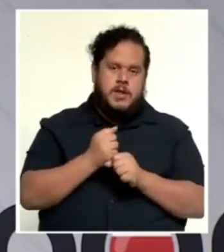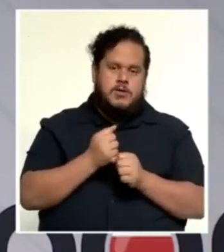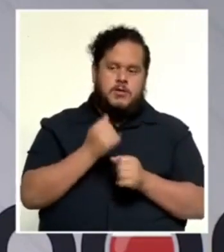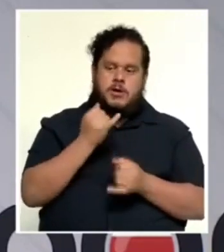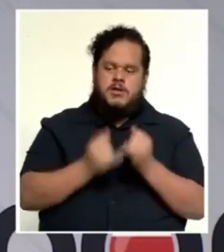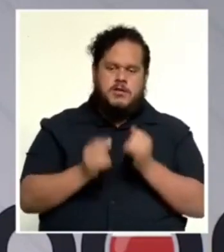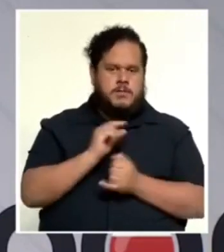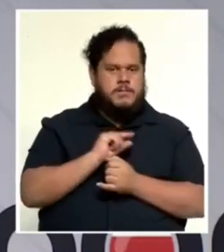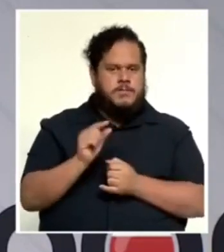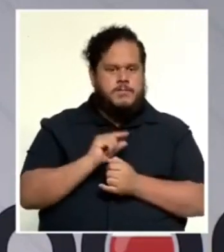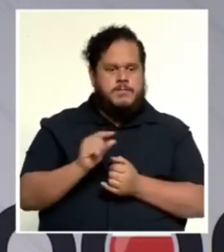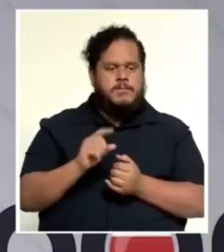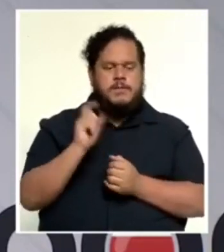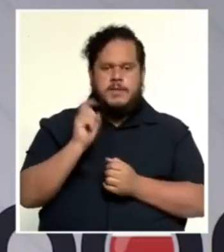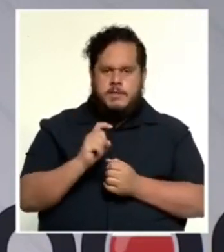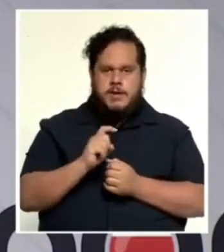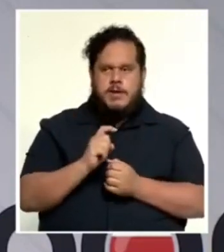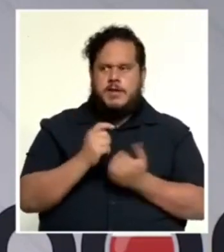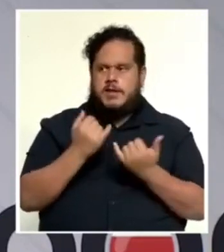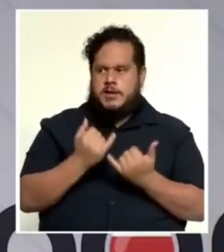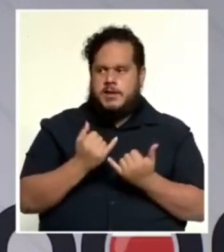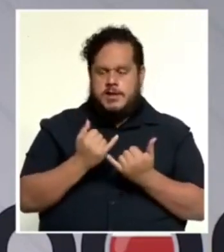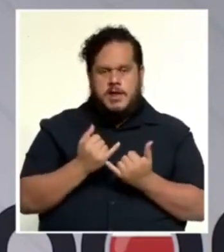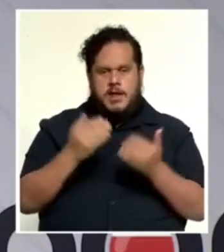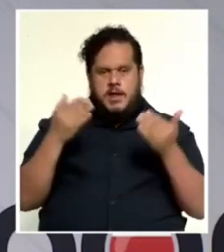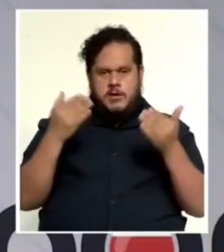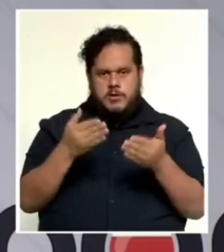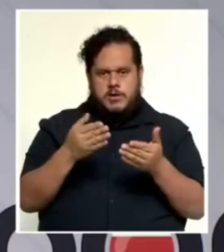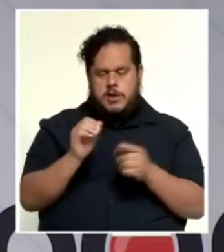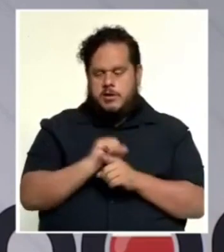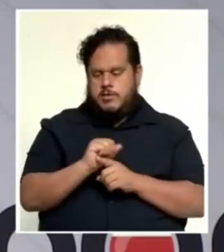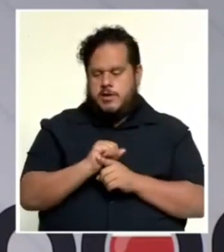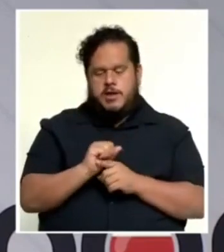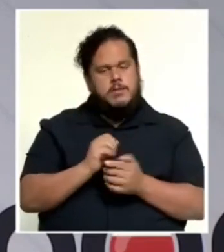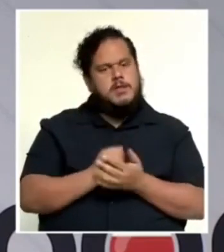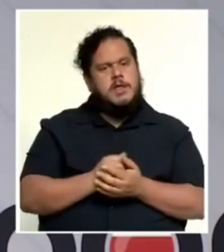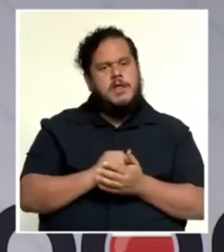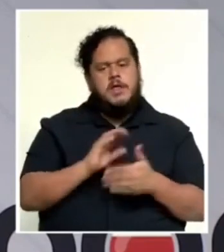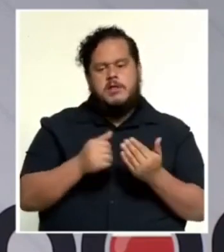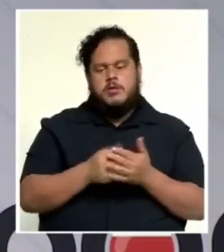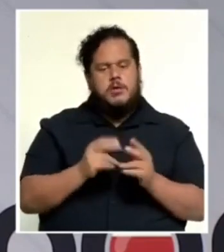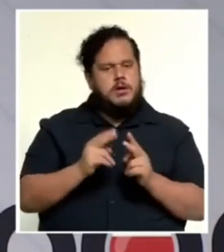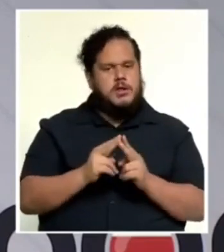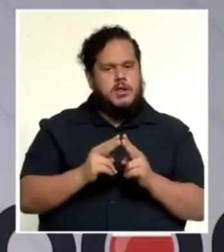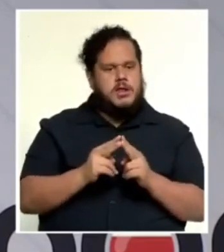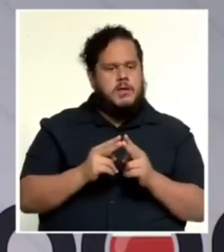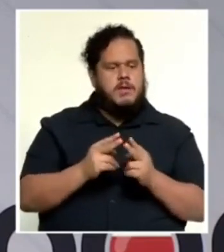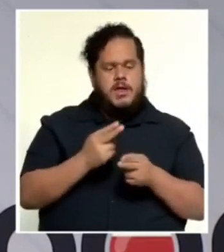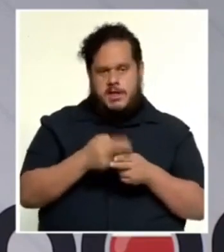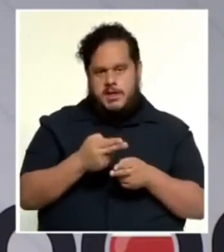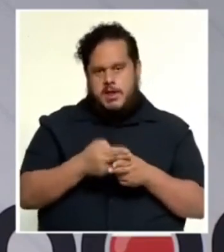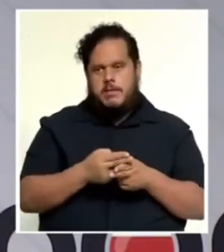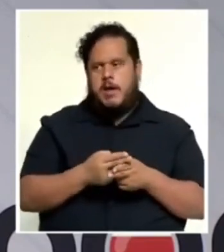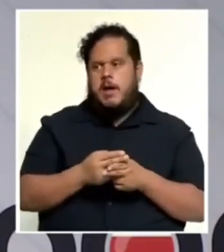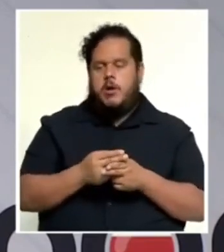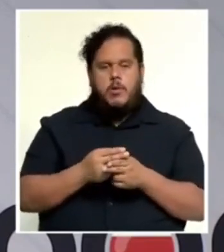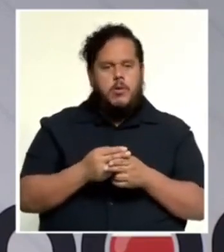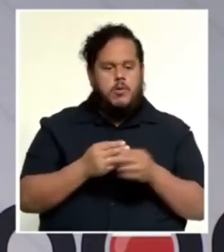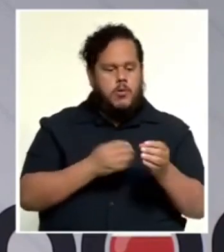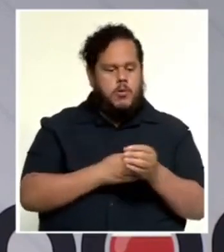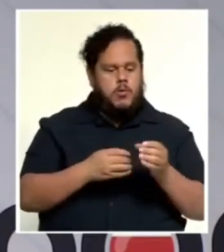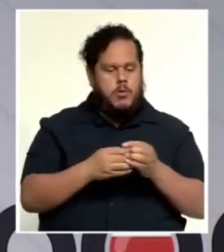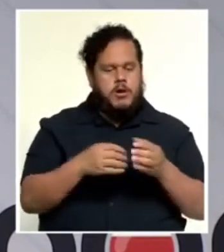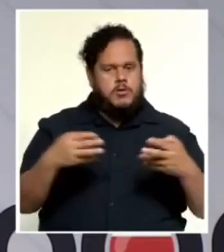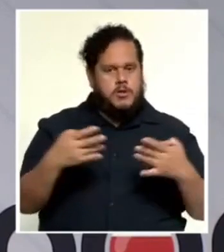en las últimas semanas deberían estar desde ya concentrados prácticamente en lo que se llama un cuarto de guerra, analizando no solo esta